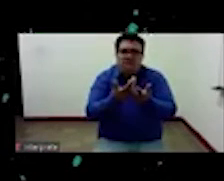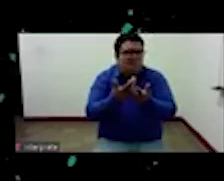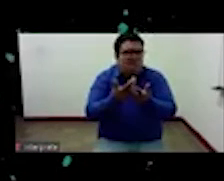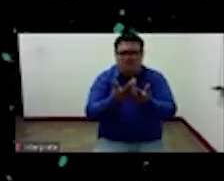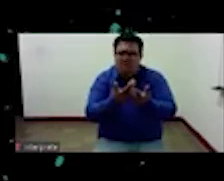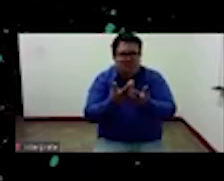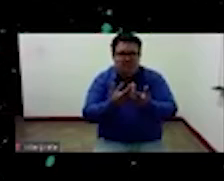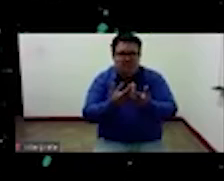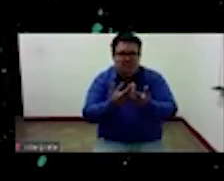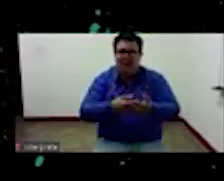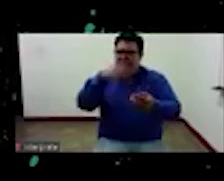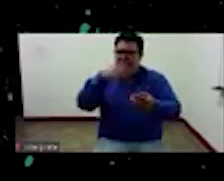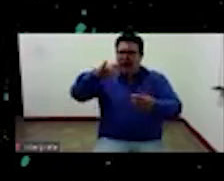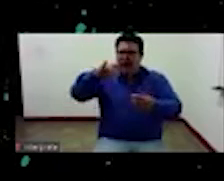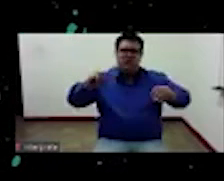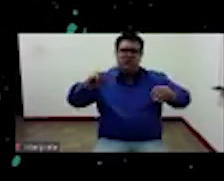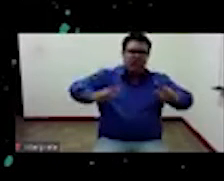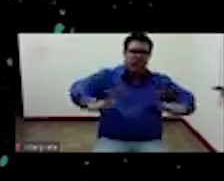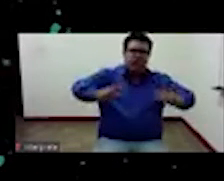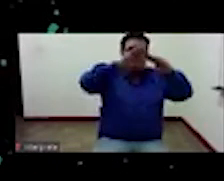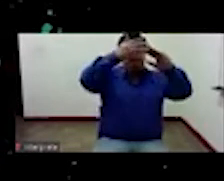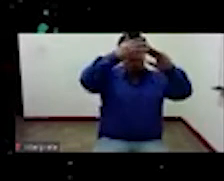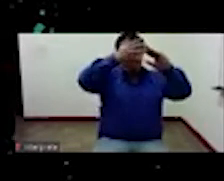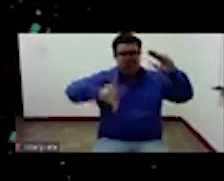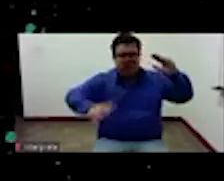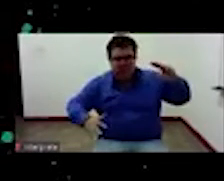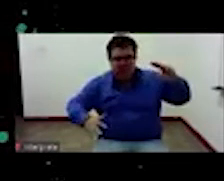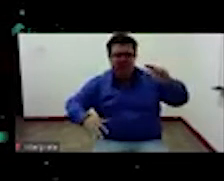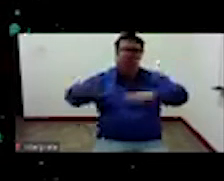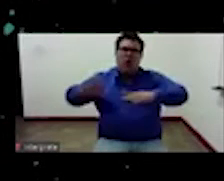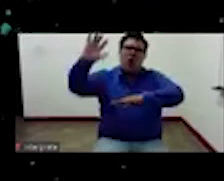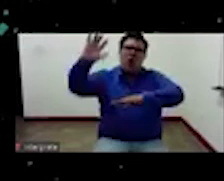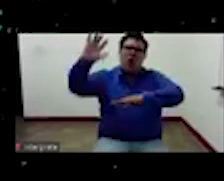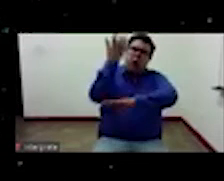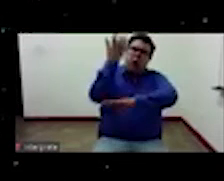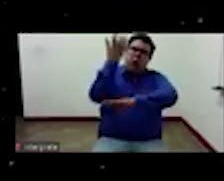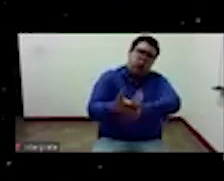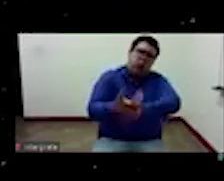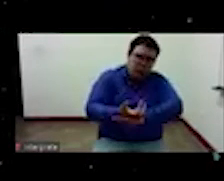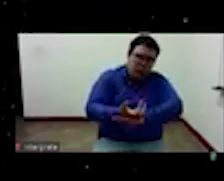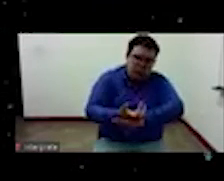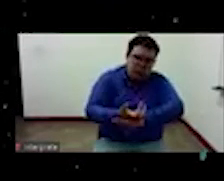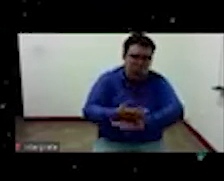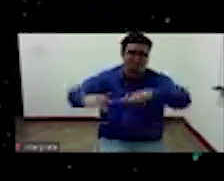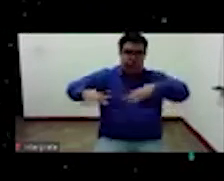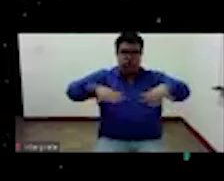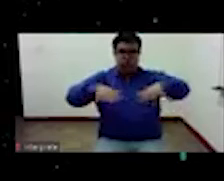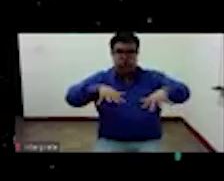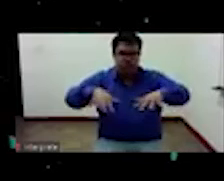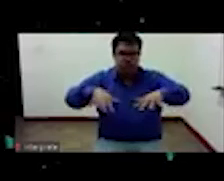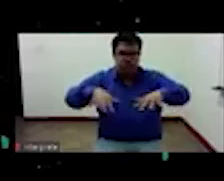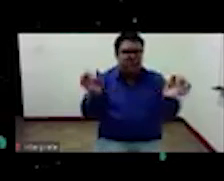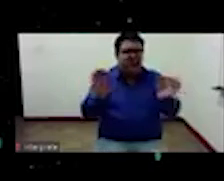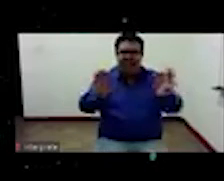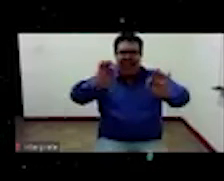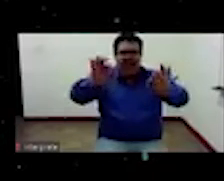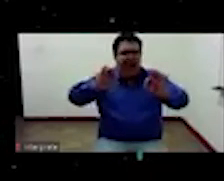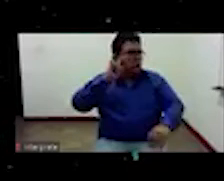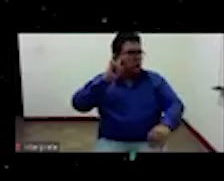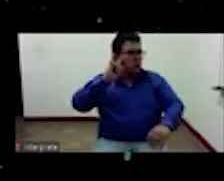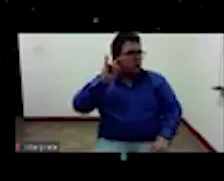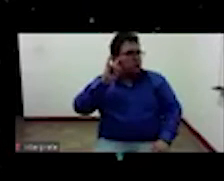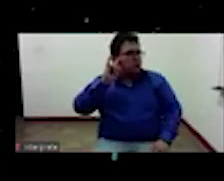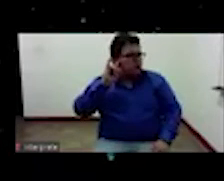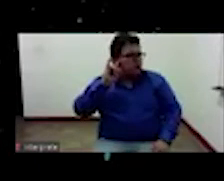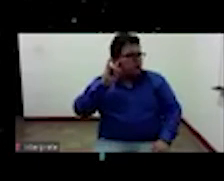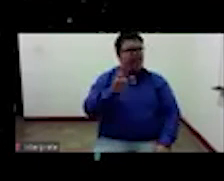derrumbe, alud, meteorito, temblor, nada. Pero sonó. Entonces yo me basé